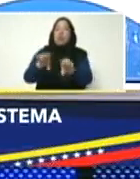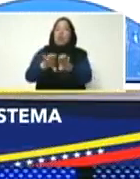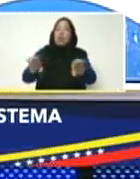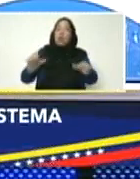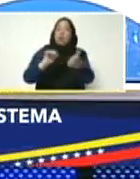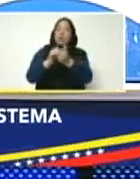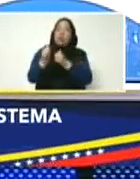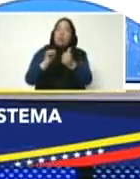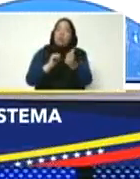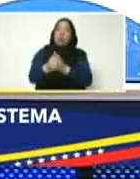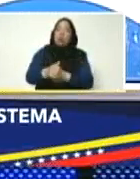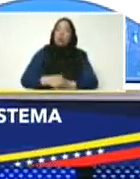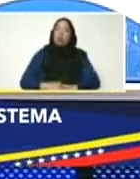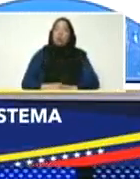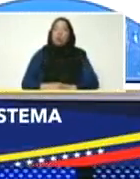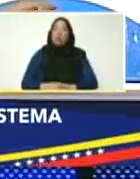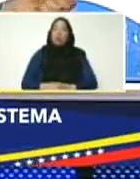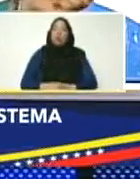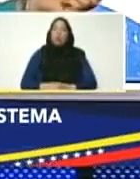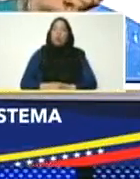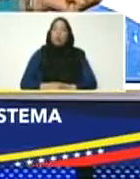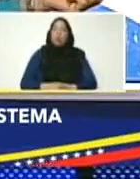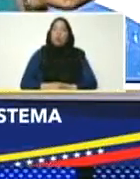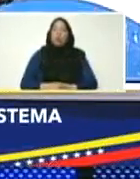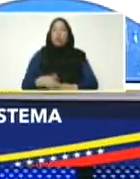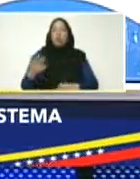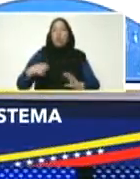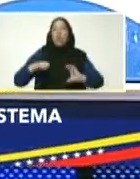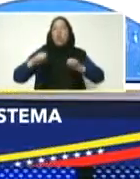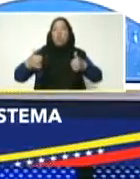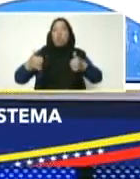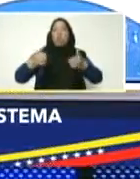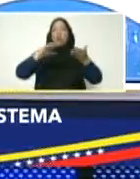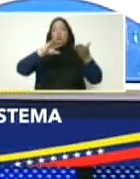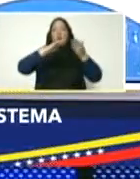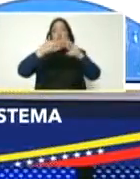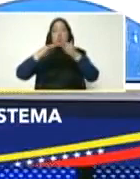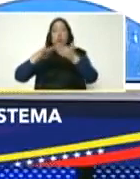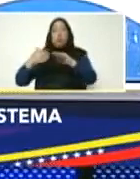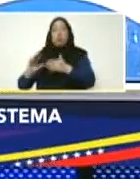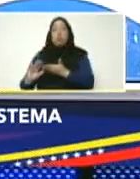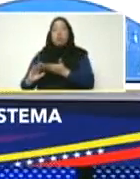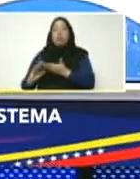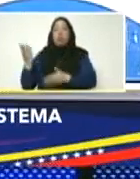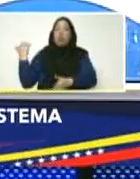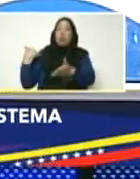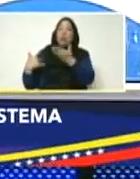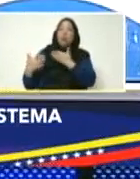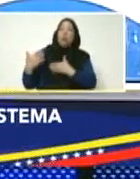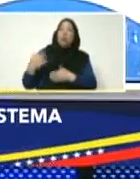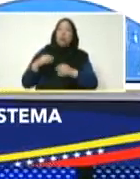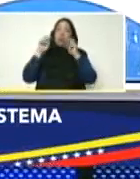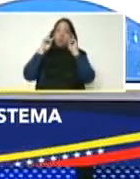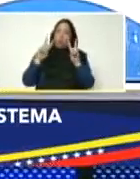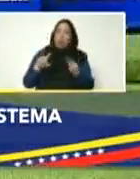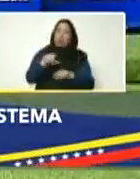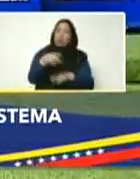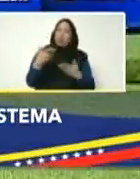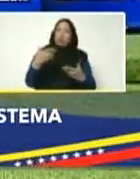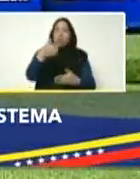física, deporte, no tengan dónde sembrar su conuco. ¿Ah, Yelitze? ¿No te parece?